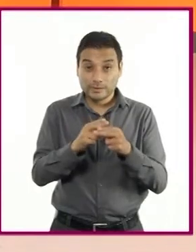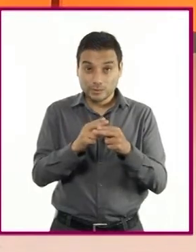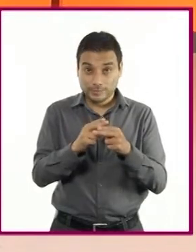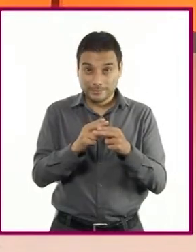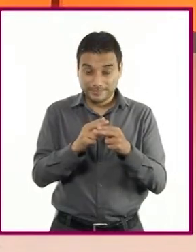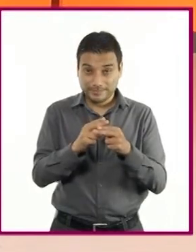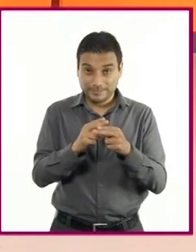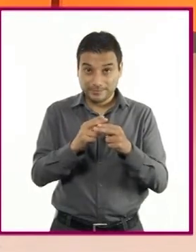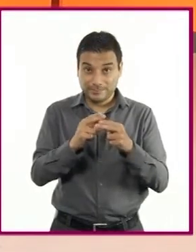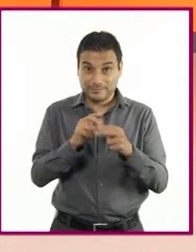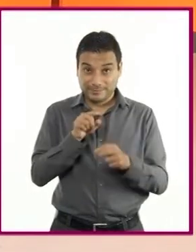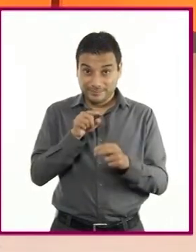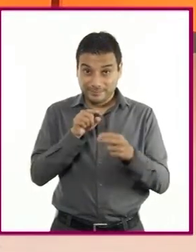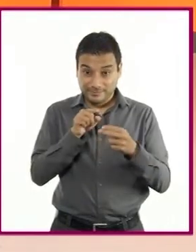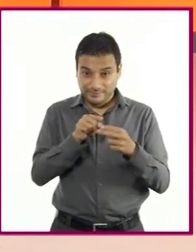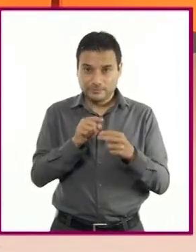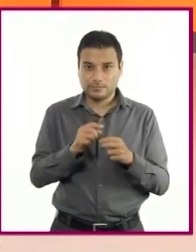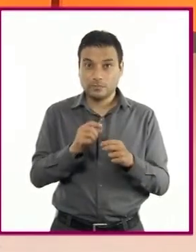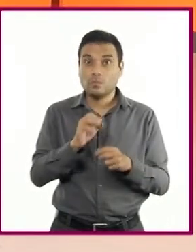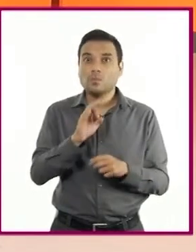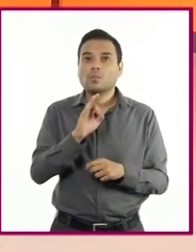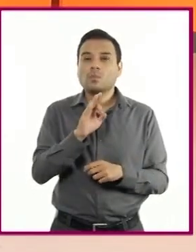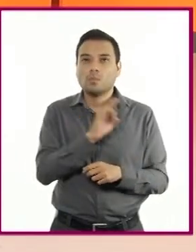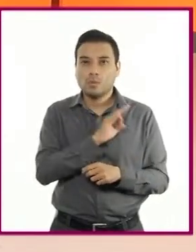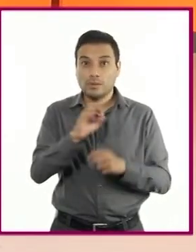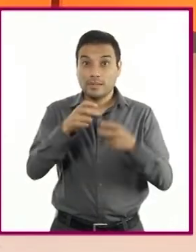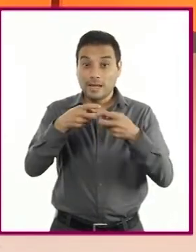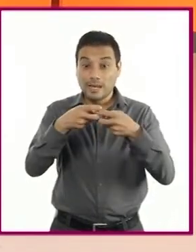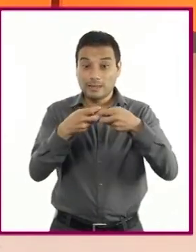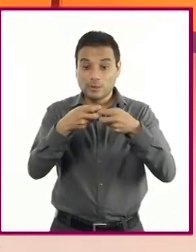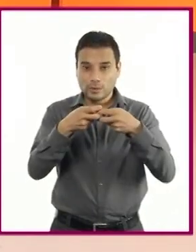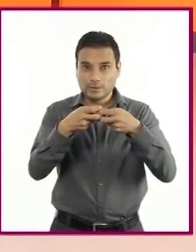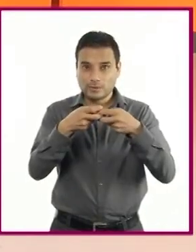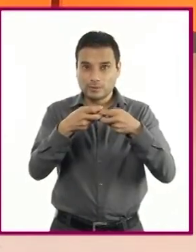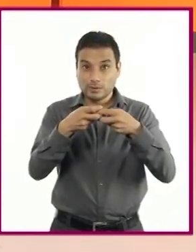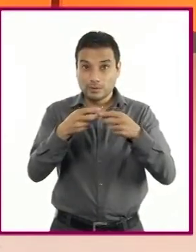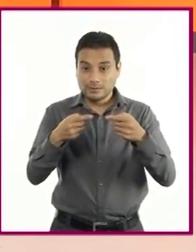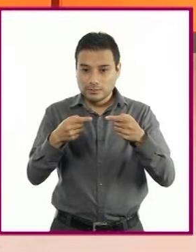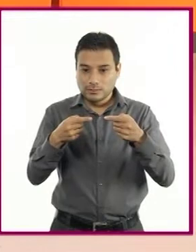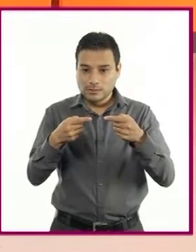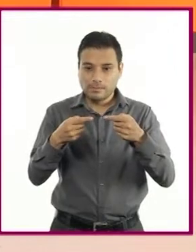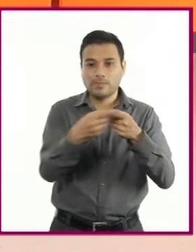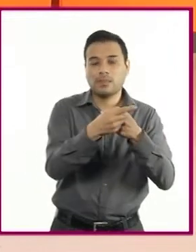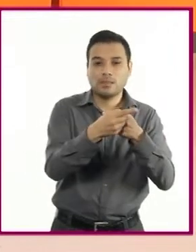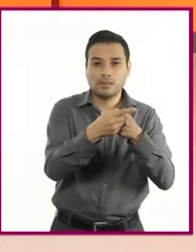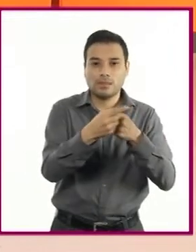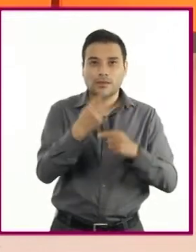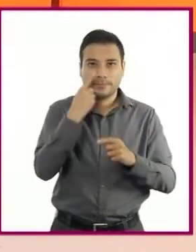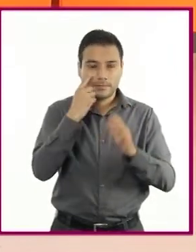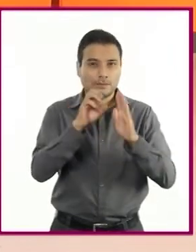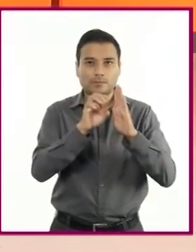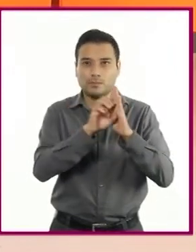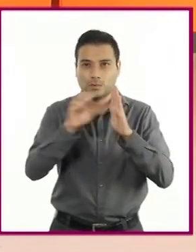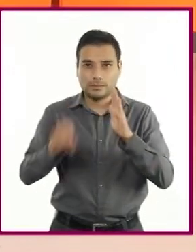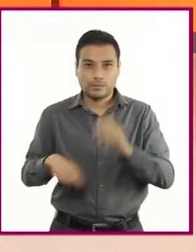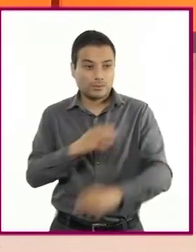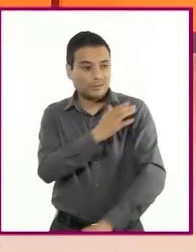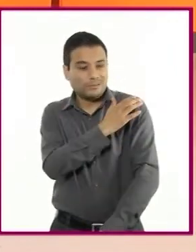por completo fuera de la articulación. Por ejemplo, la dislocación de un